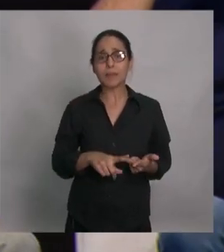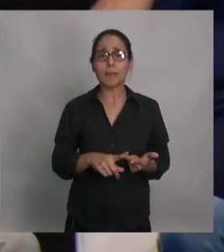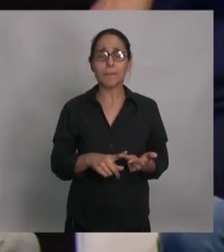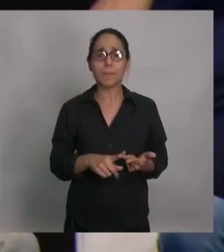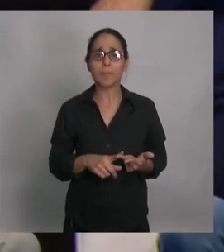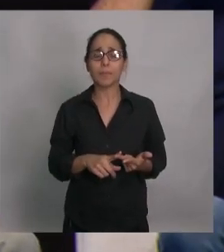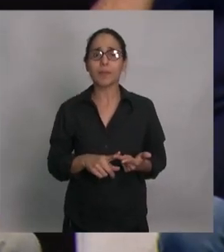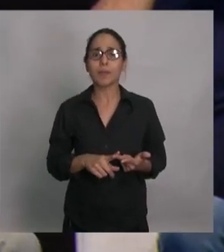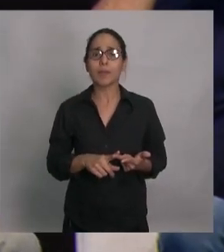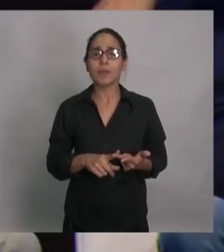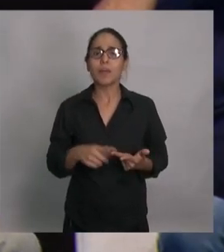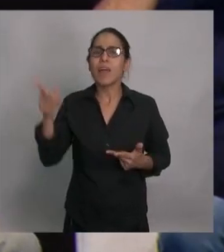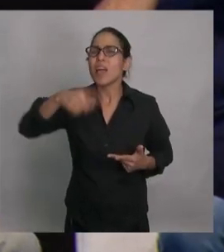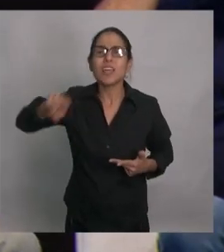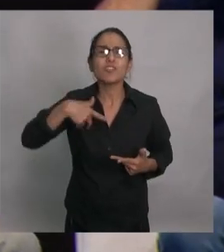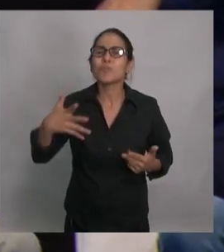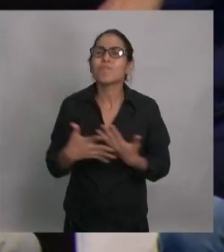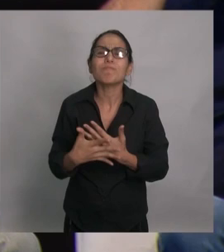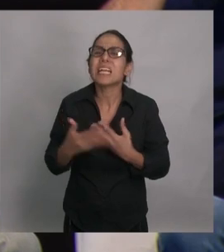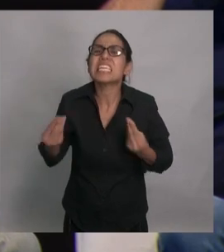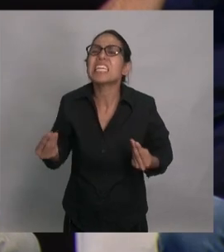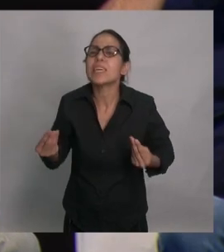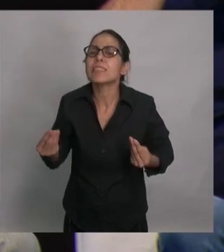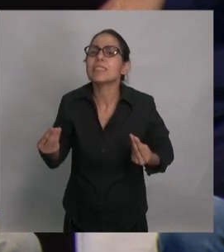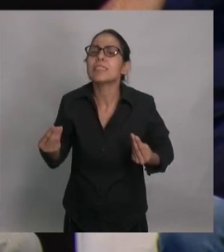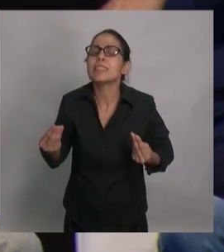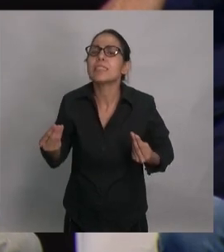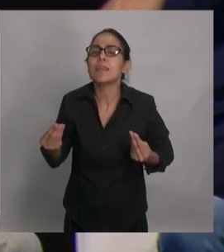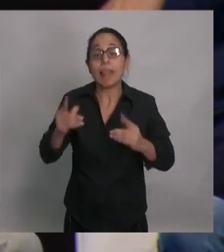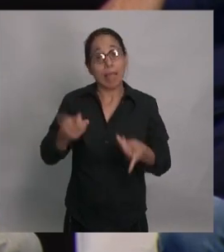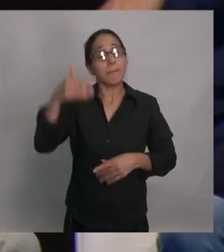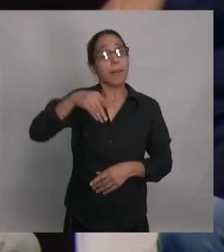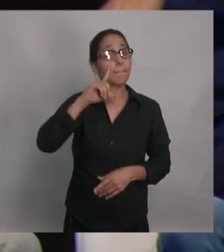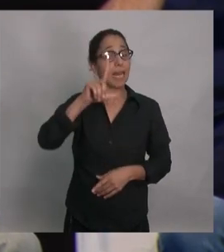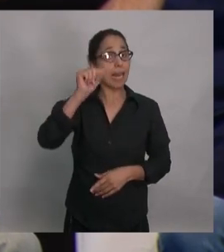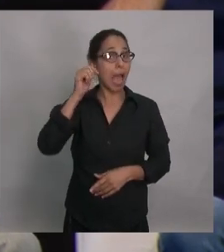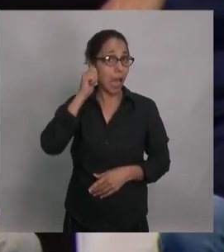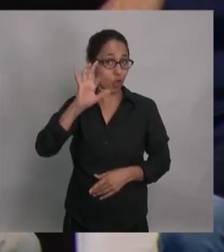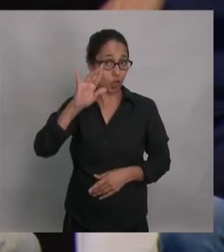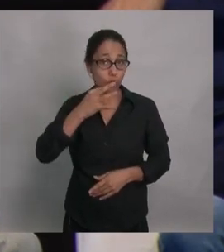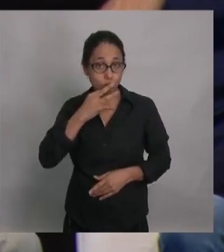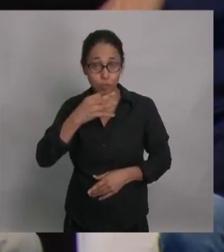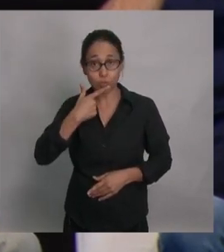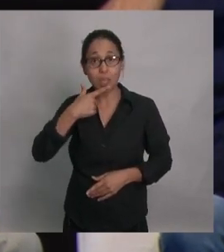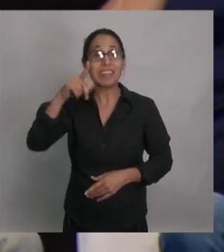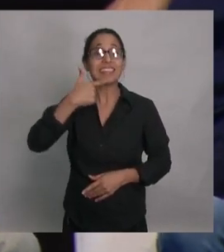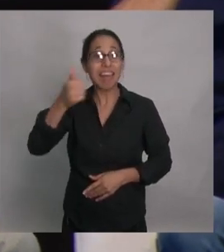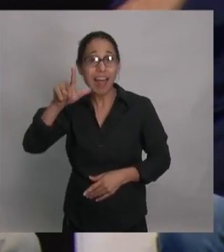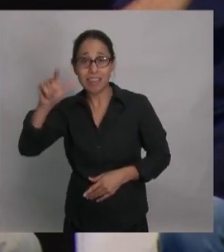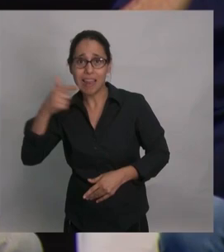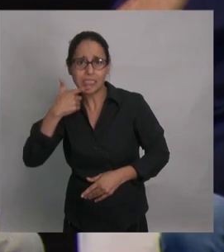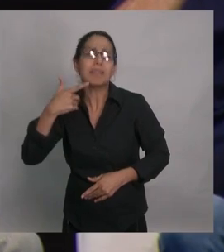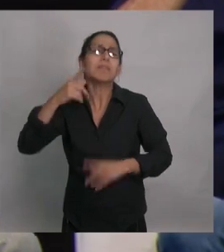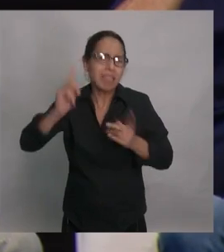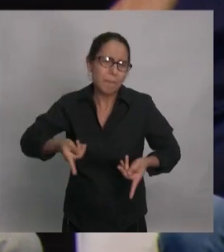es la expresión, bueno, desde luego Milagro Sala, y miles de